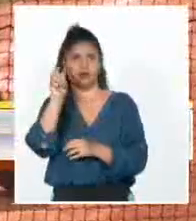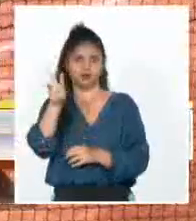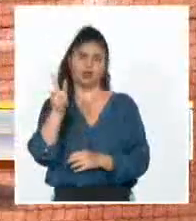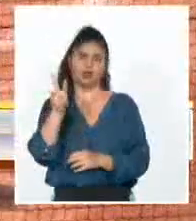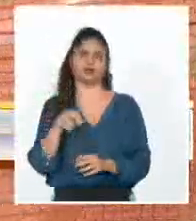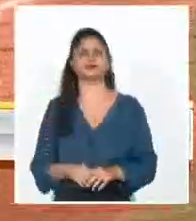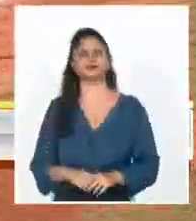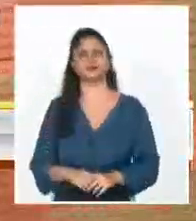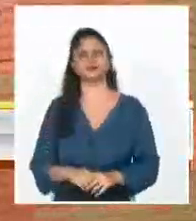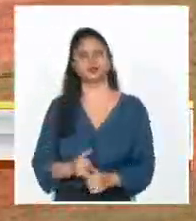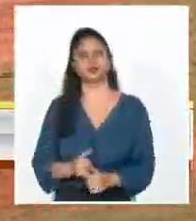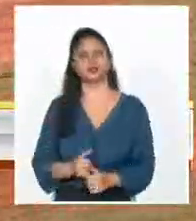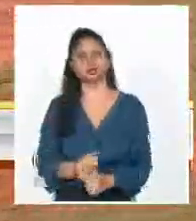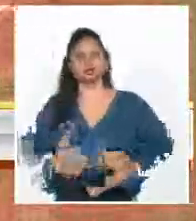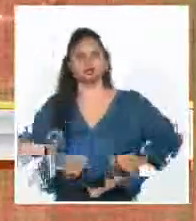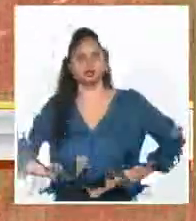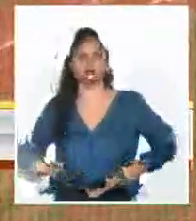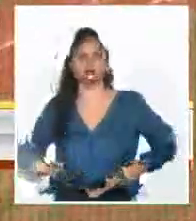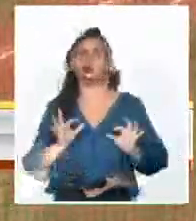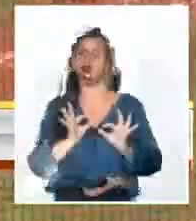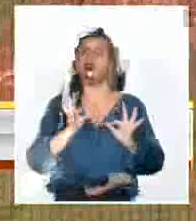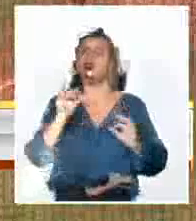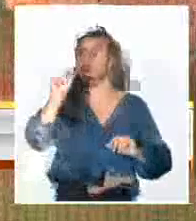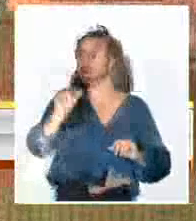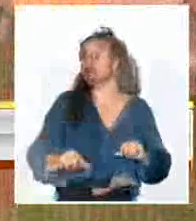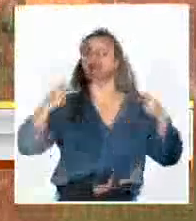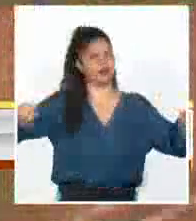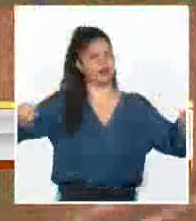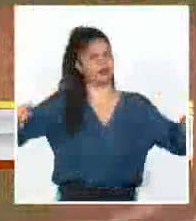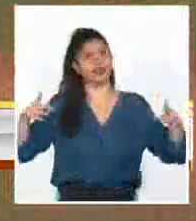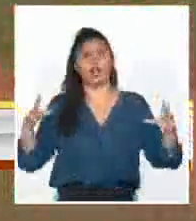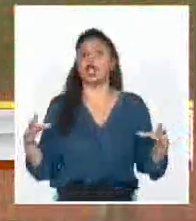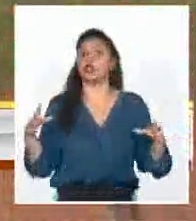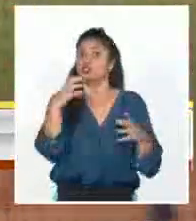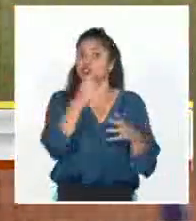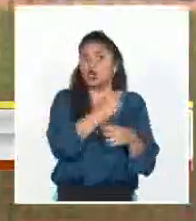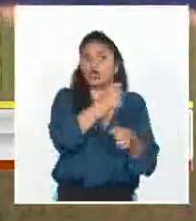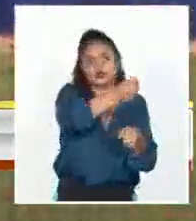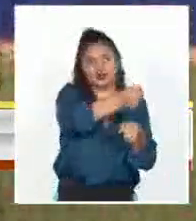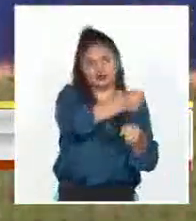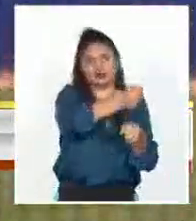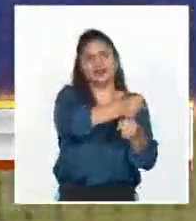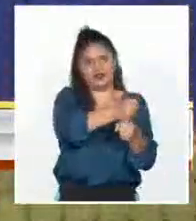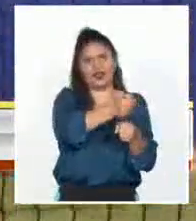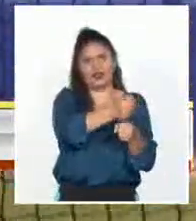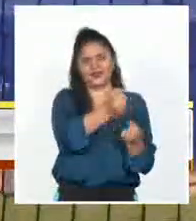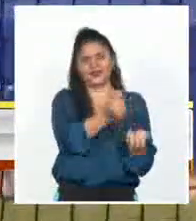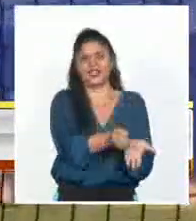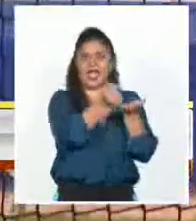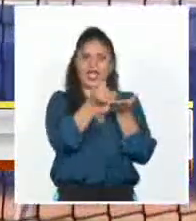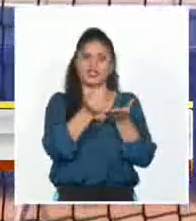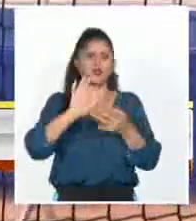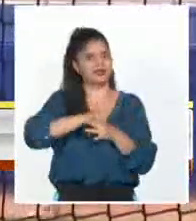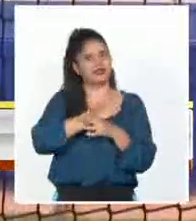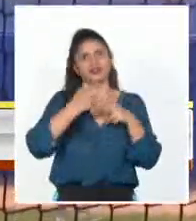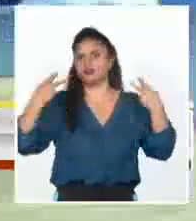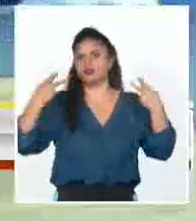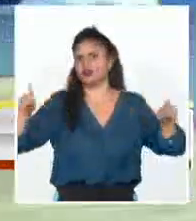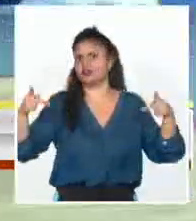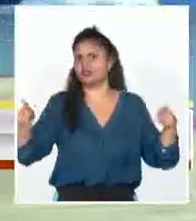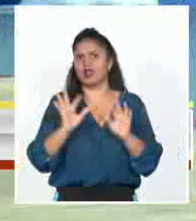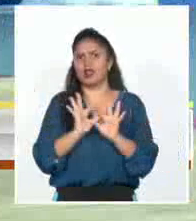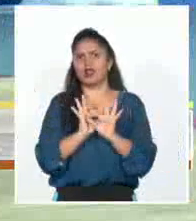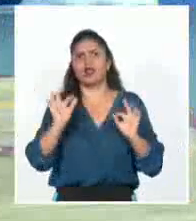deportistas. Para una sede que tenía esta cita con premura, se hizo indispensable la colaboración de muchos profesionales, entre los que